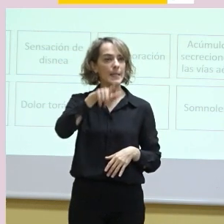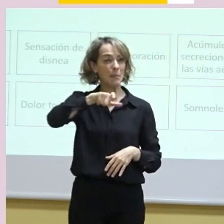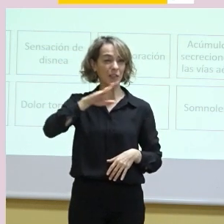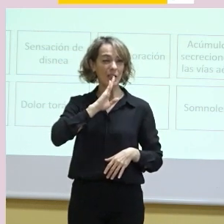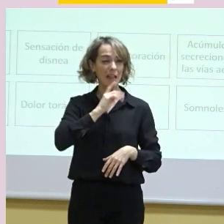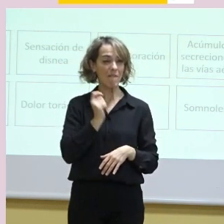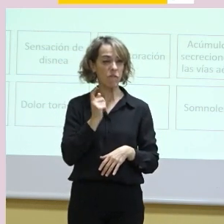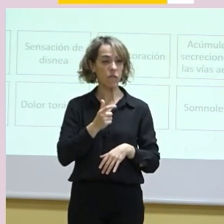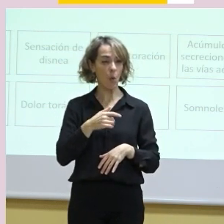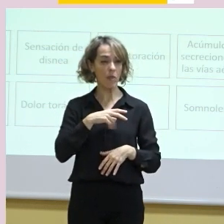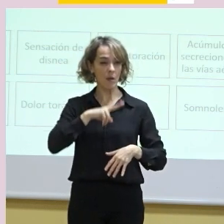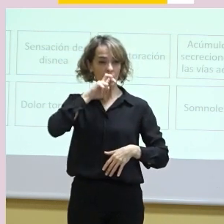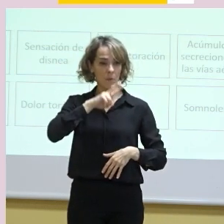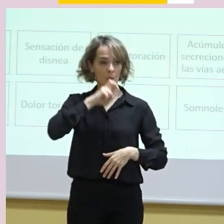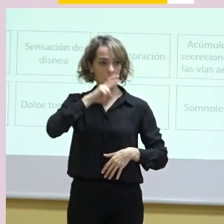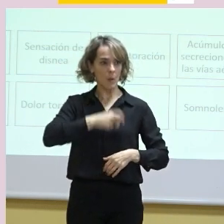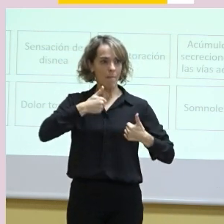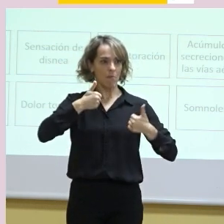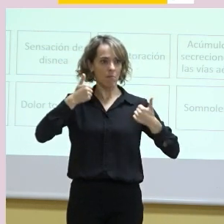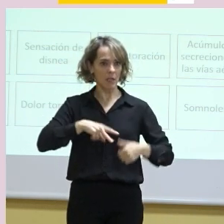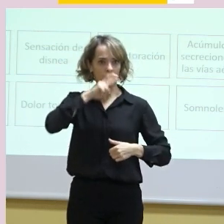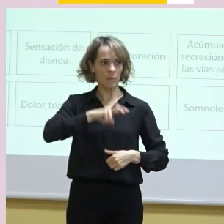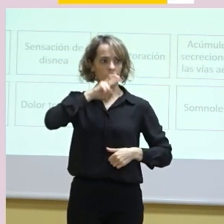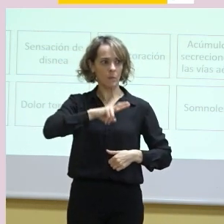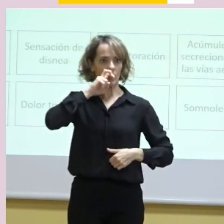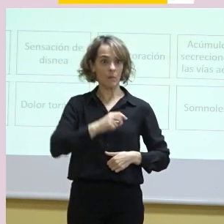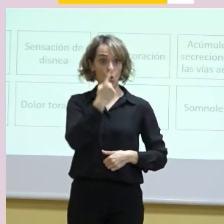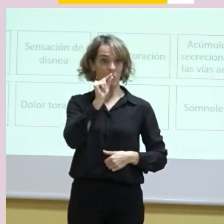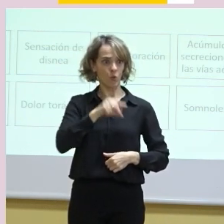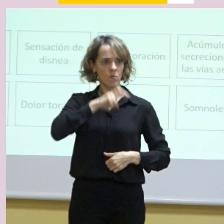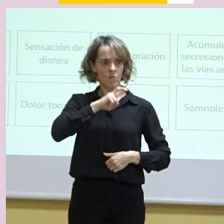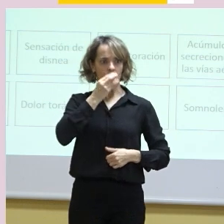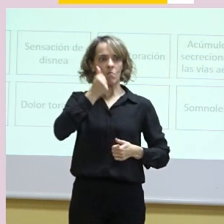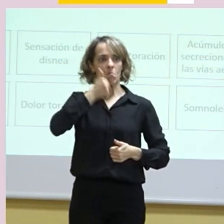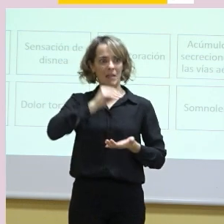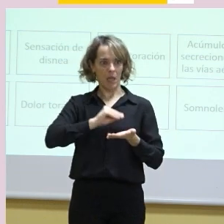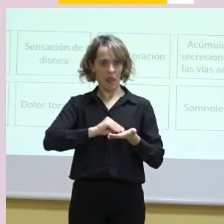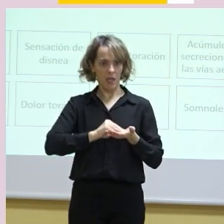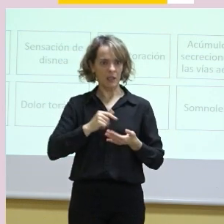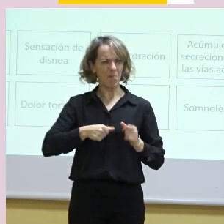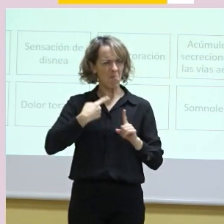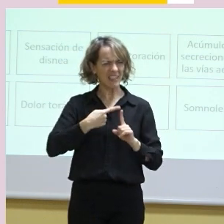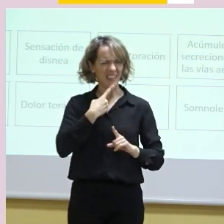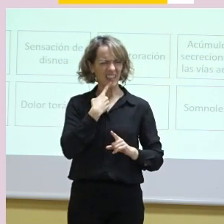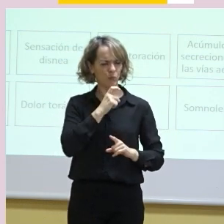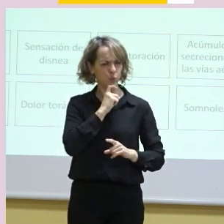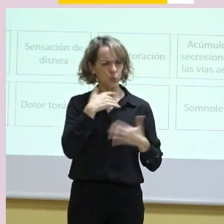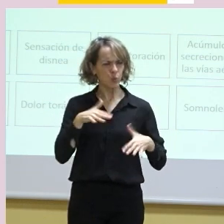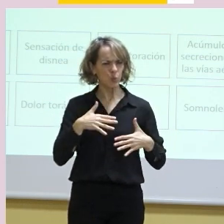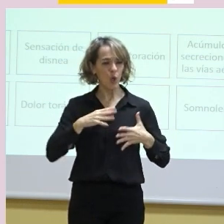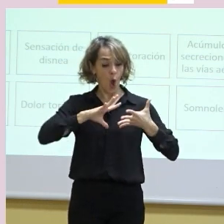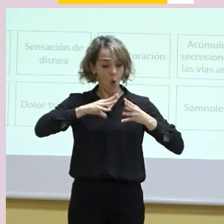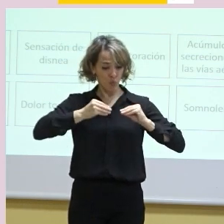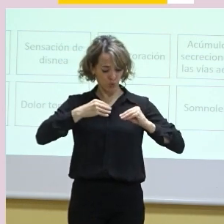frecuencia respiratoria mayor a la normal, respiran más veces por minuto y con una sensación de dificultad. Vemos que su musculatura